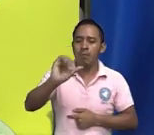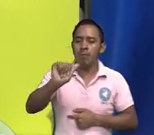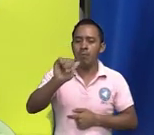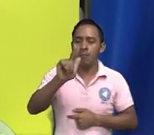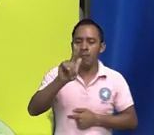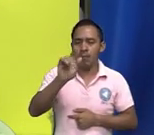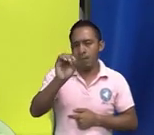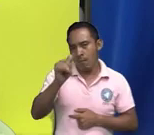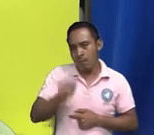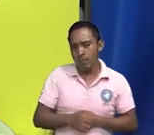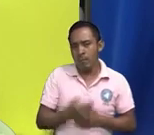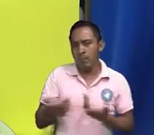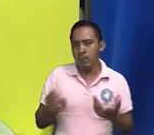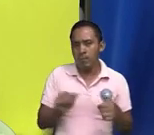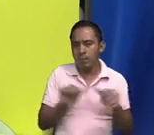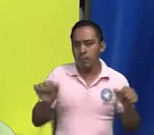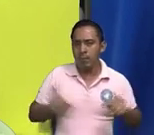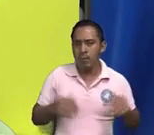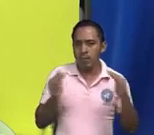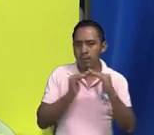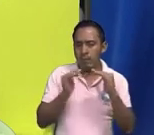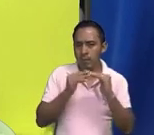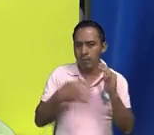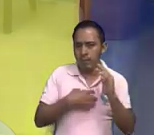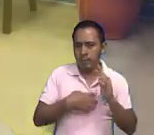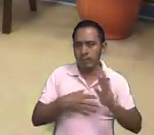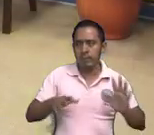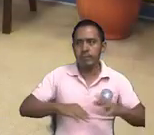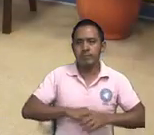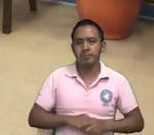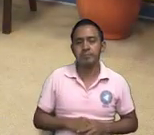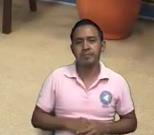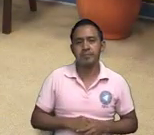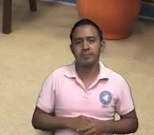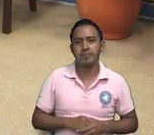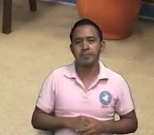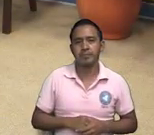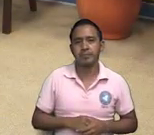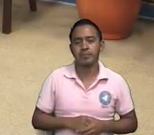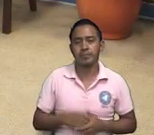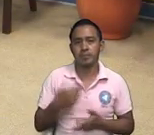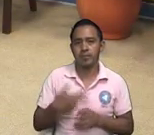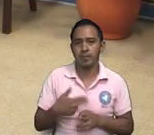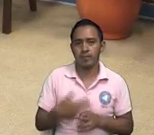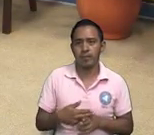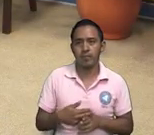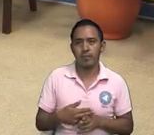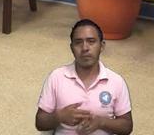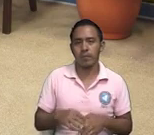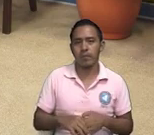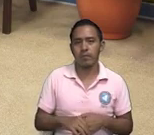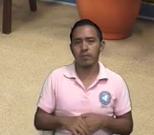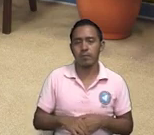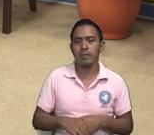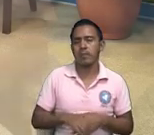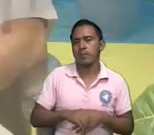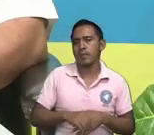pues animales domésticos. Bueno, el hombre desde los tiempos más remotos